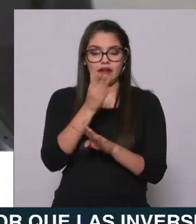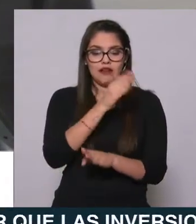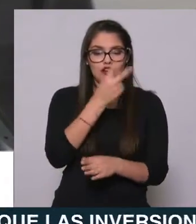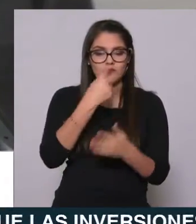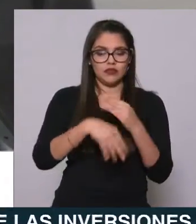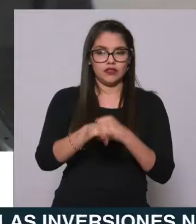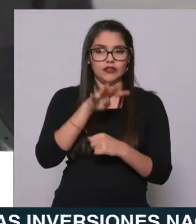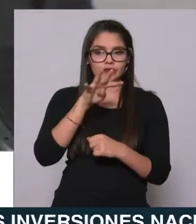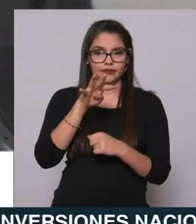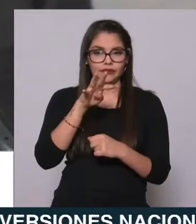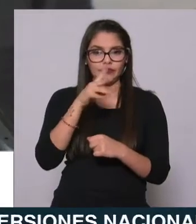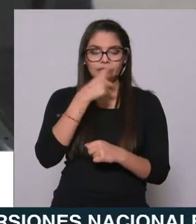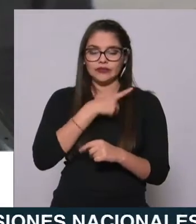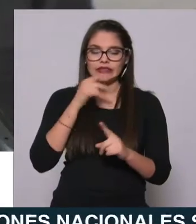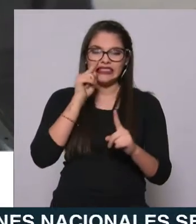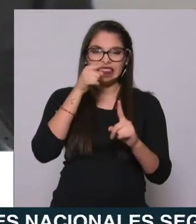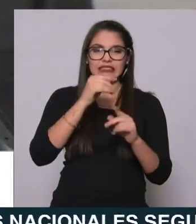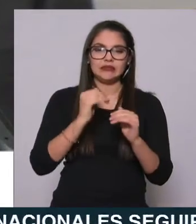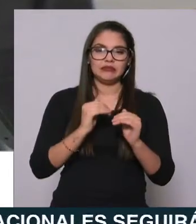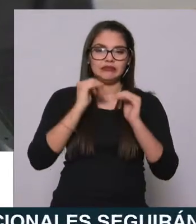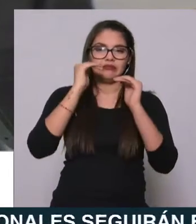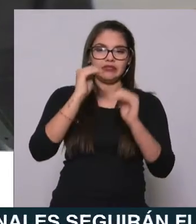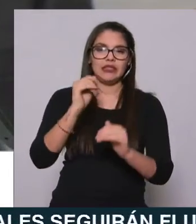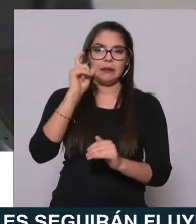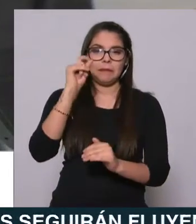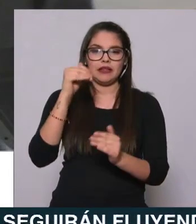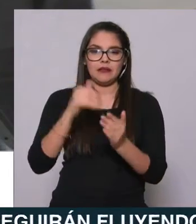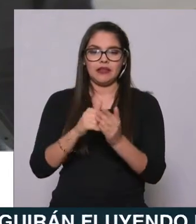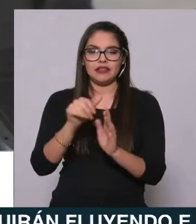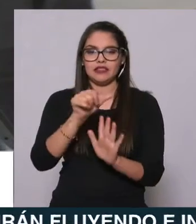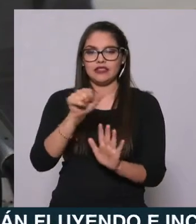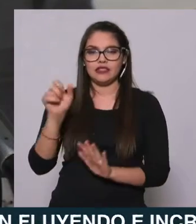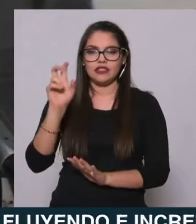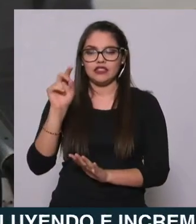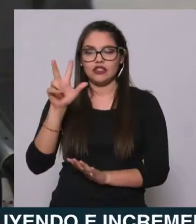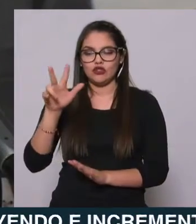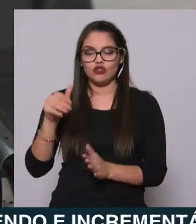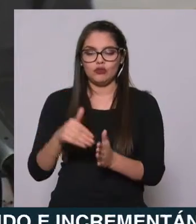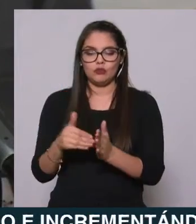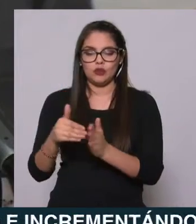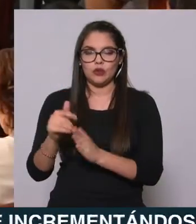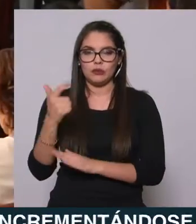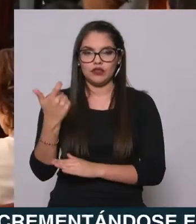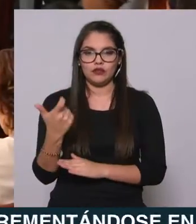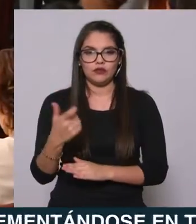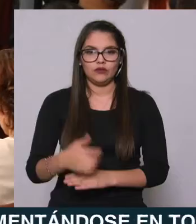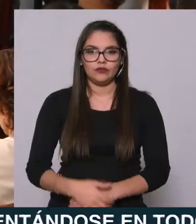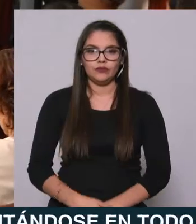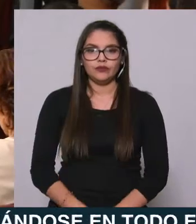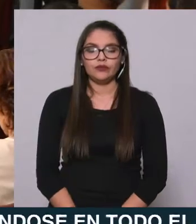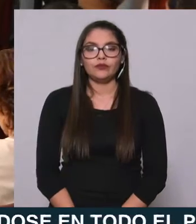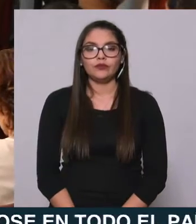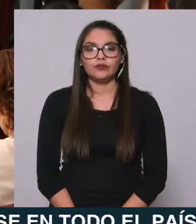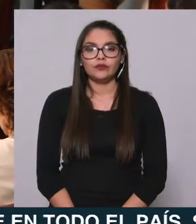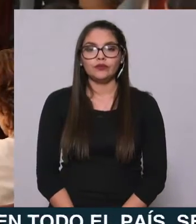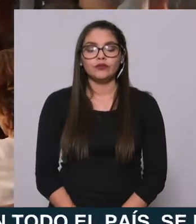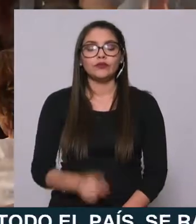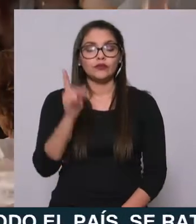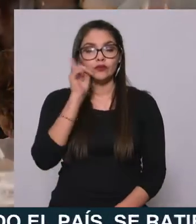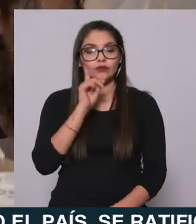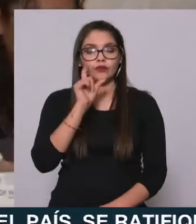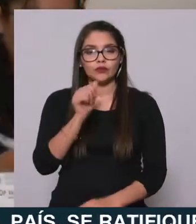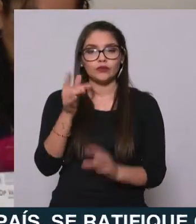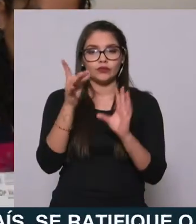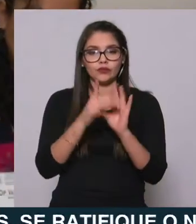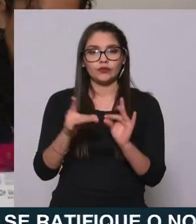2019 para alcanzar una asignación de 20.638 millones de pesos. Durante la sesión, la subsecretaria